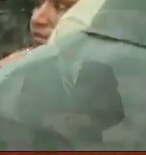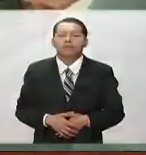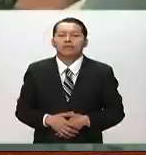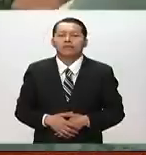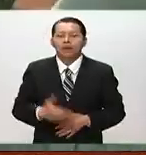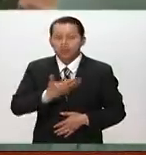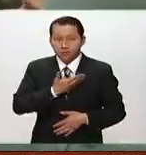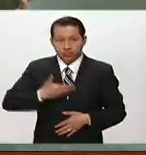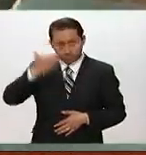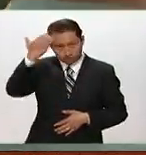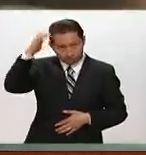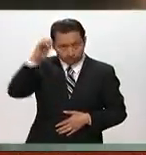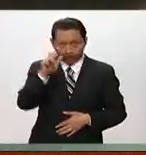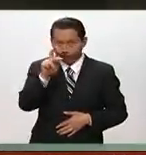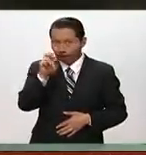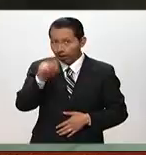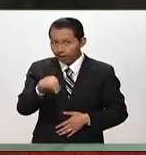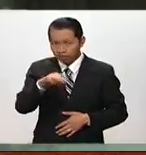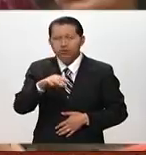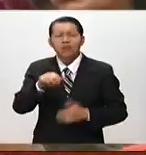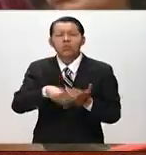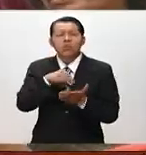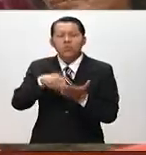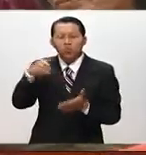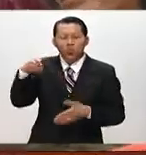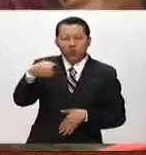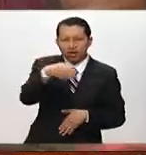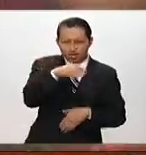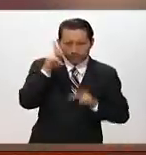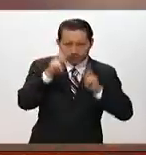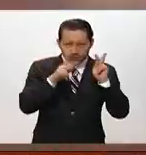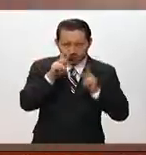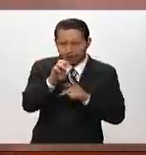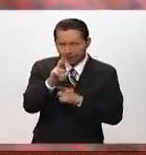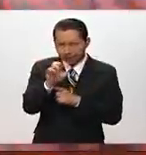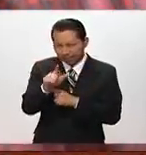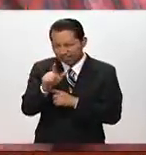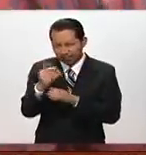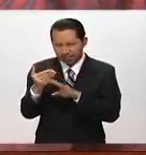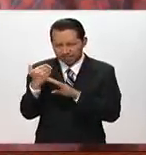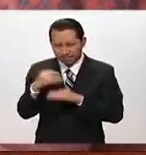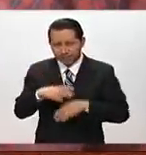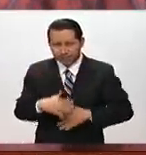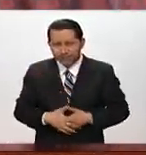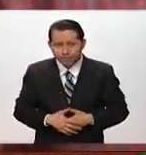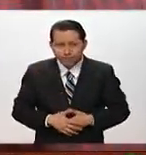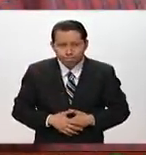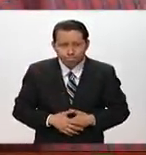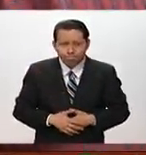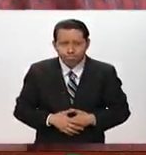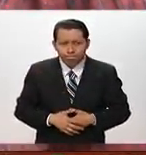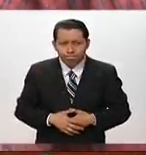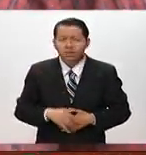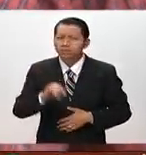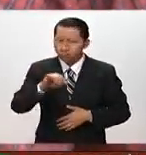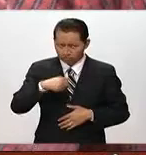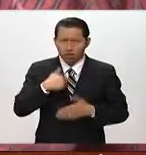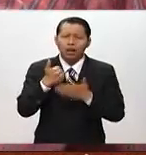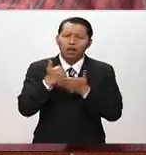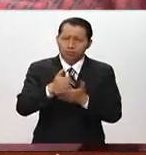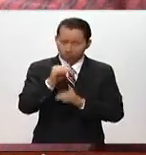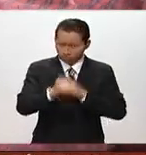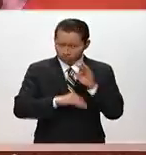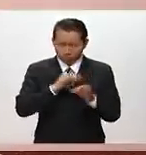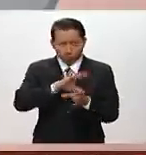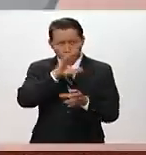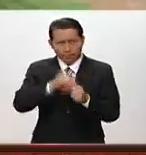El presidente Enrique Peña Nieto recorre las zonas afectadas por Earl. Por eso venimos aquí, para apoyarles a toda la gente con la reconstrucción